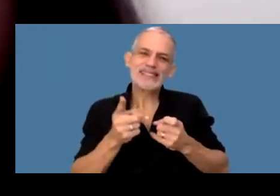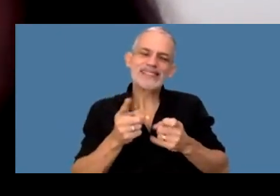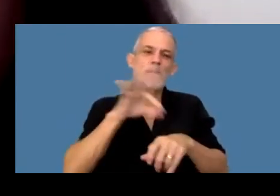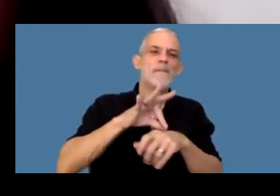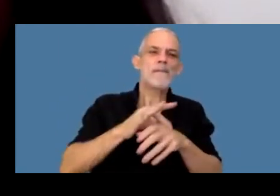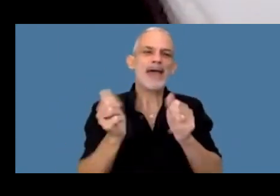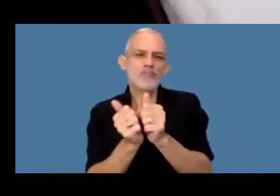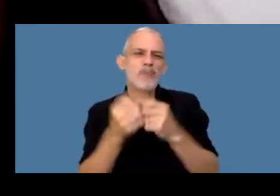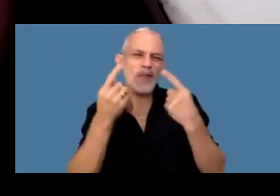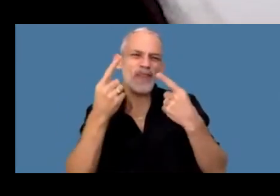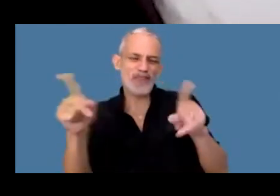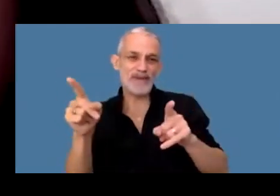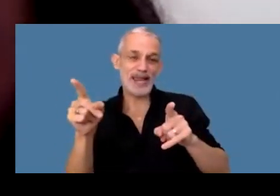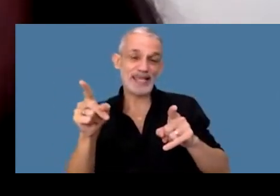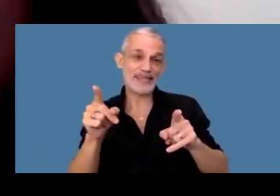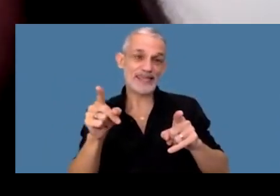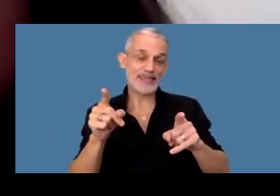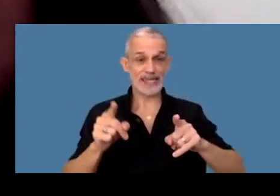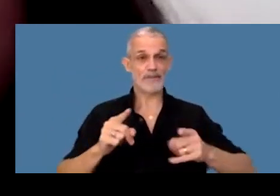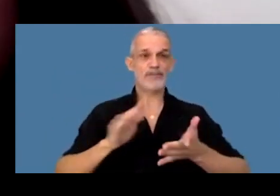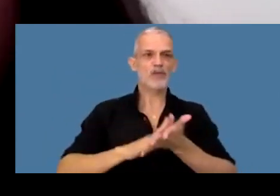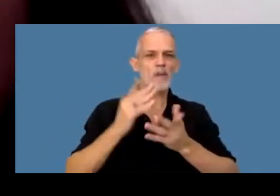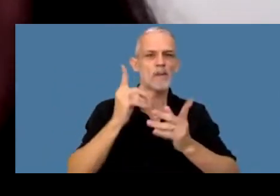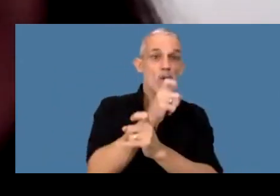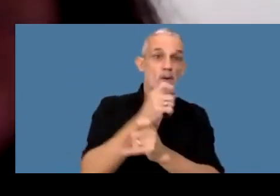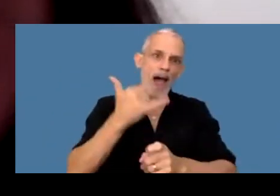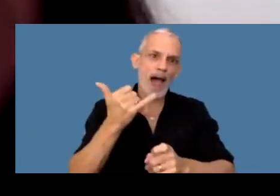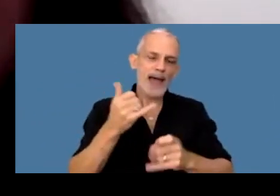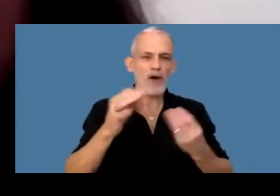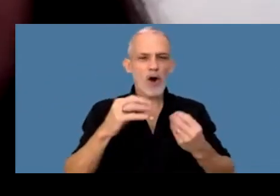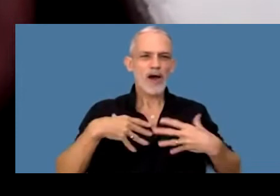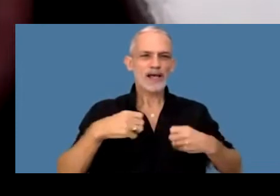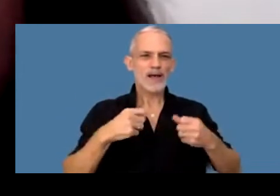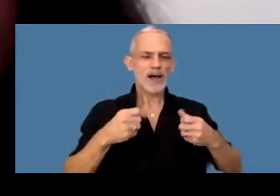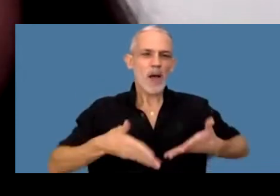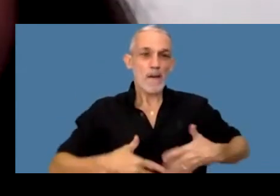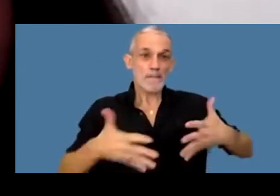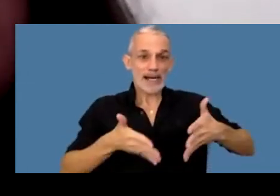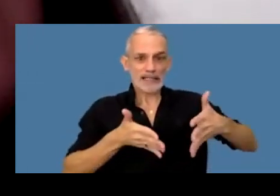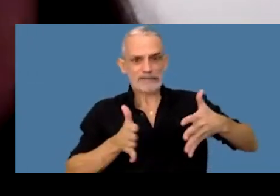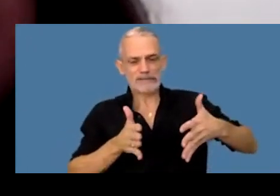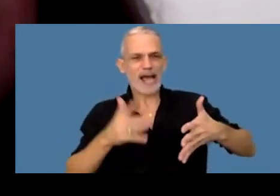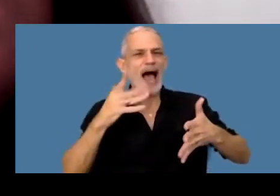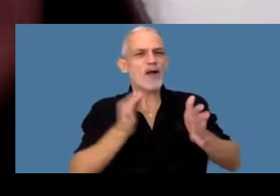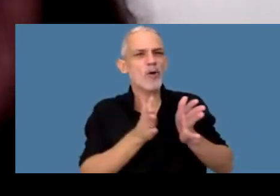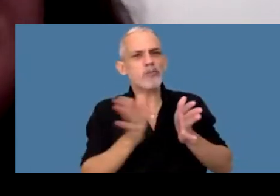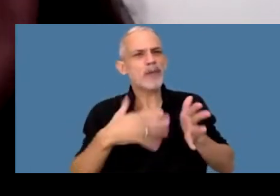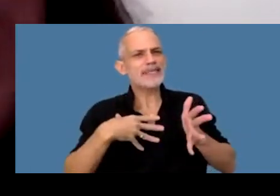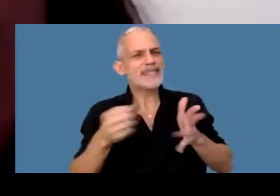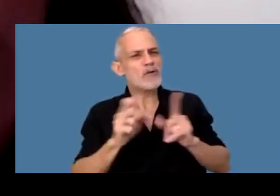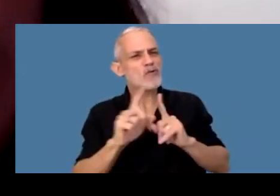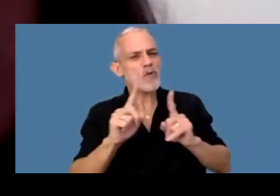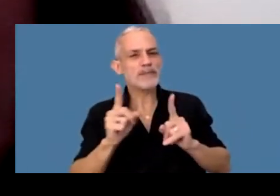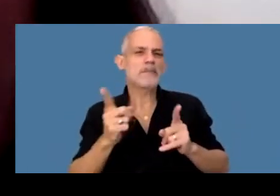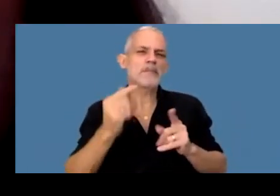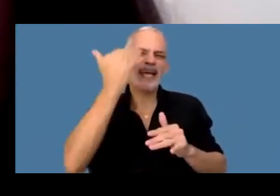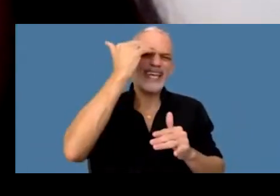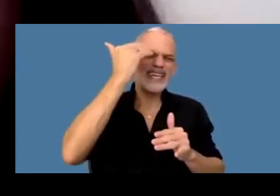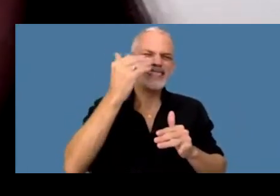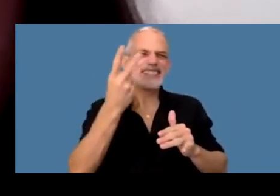en algunas incluso llega al 80, 85%, la cantidad de cesáreas, ¿sí?